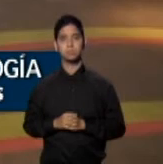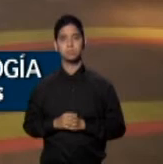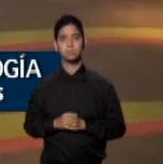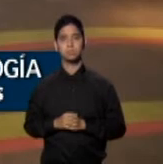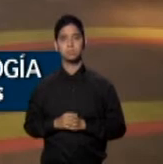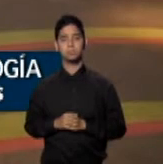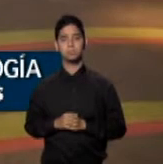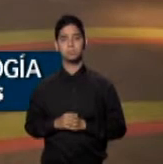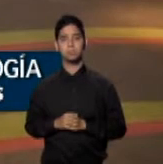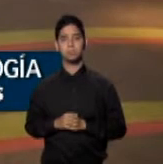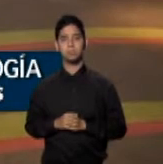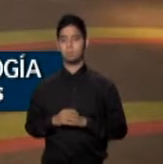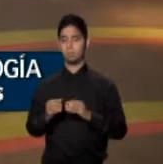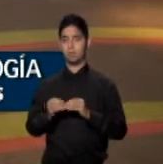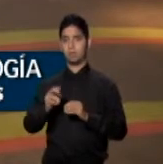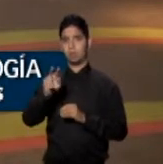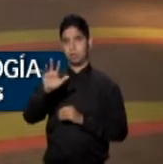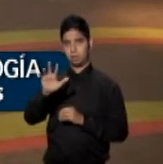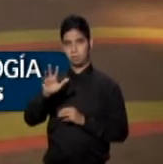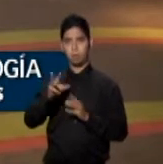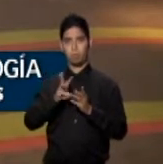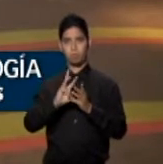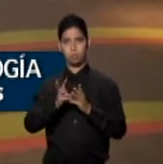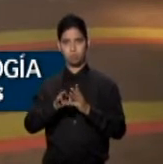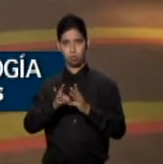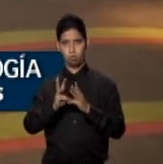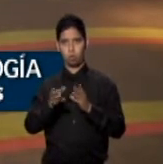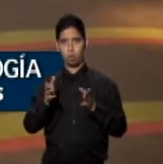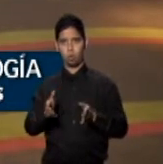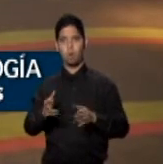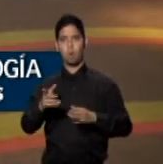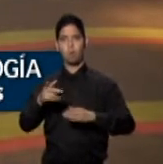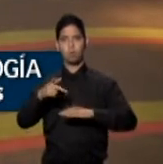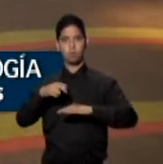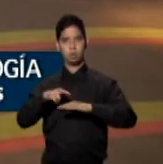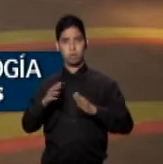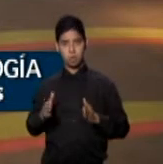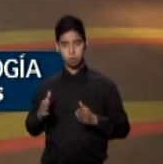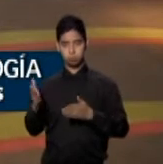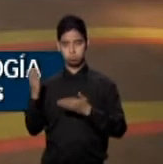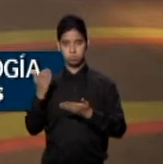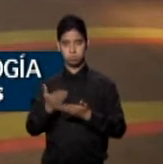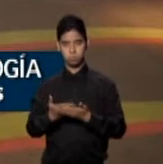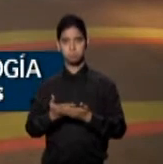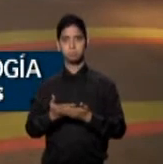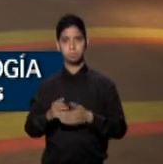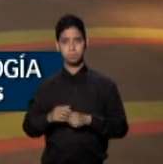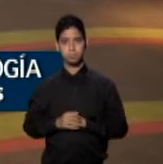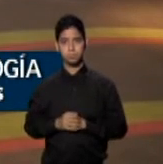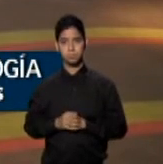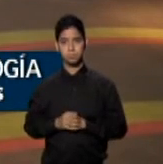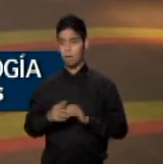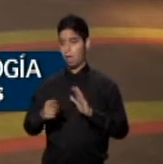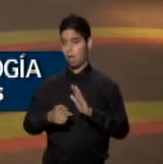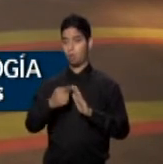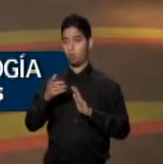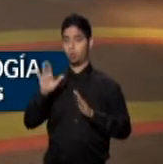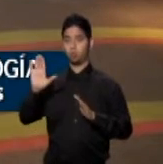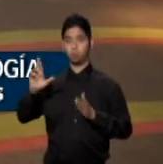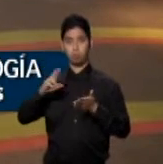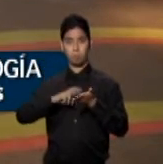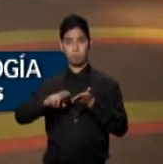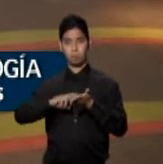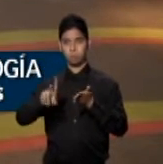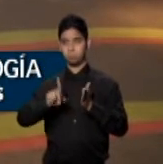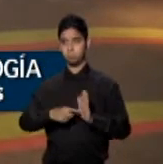Cerca de 25 meteorólogos puertorriqueños se dieron cita en el evento. Entre ellos, algunos presentaron sus investigaciones,